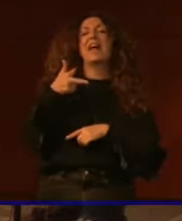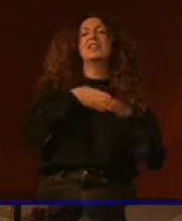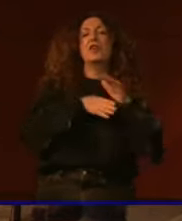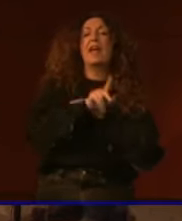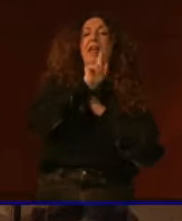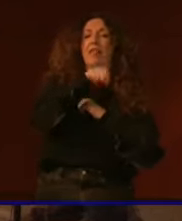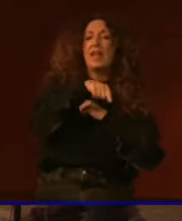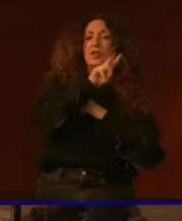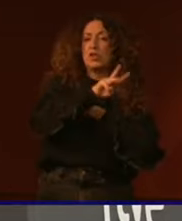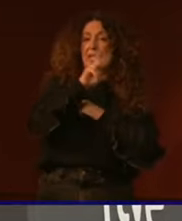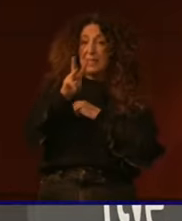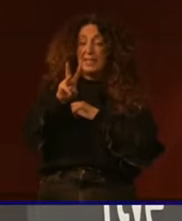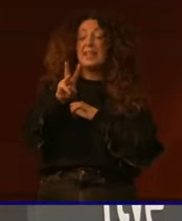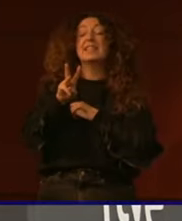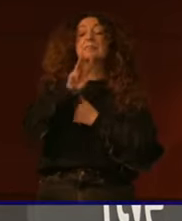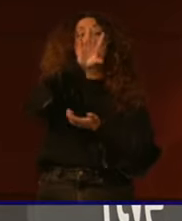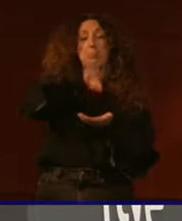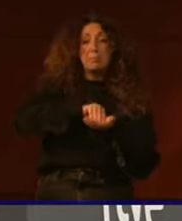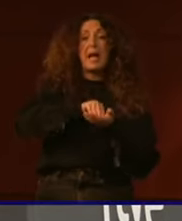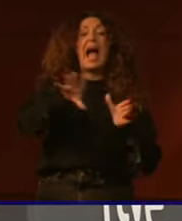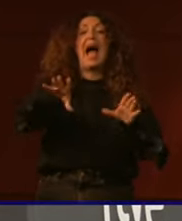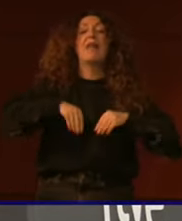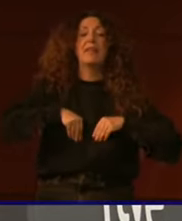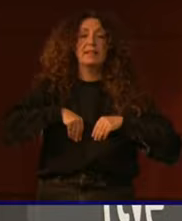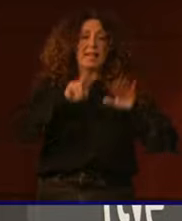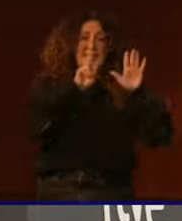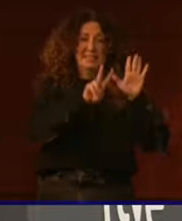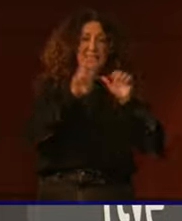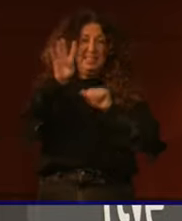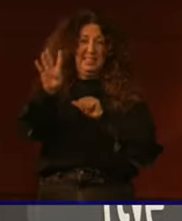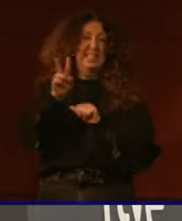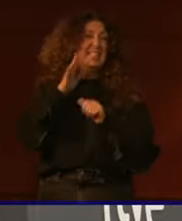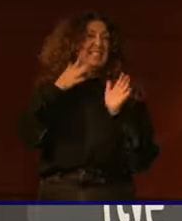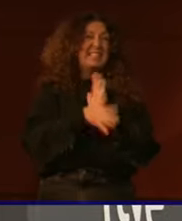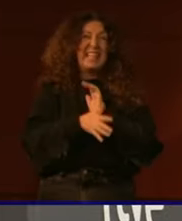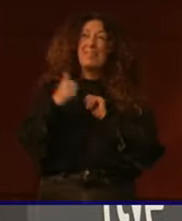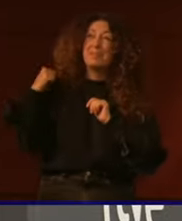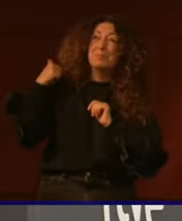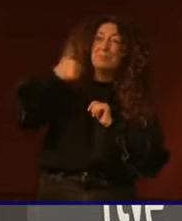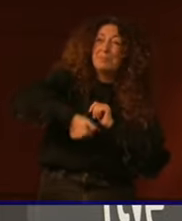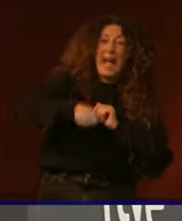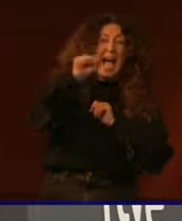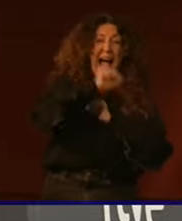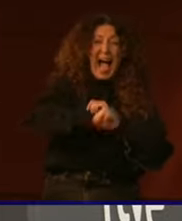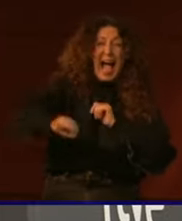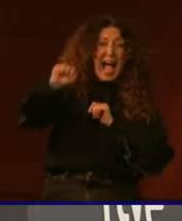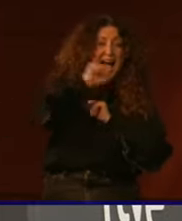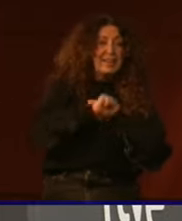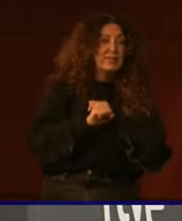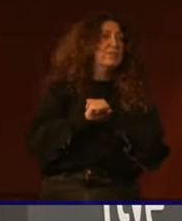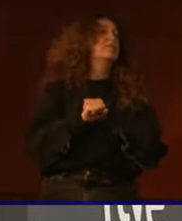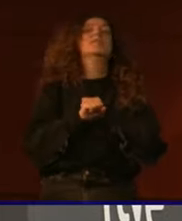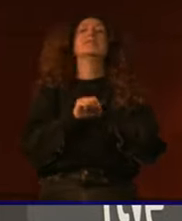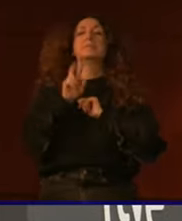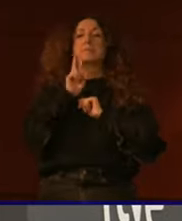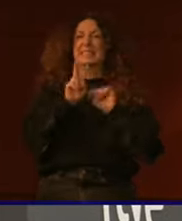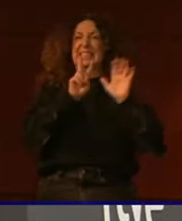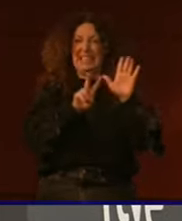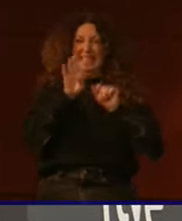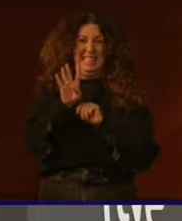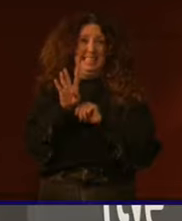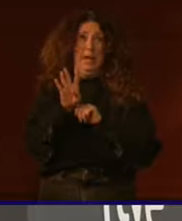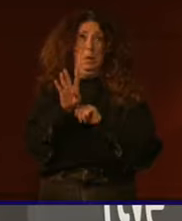aceptado 74. Estamos hablando de un montón de años, 74, que además esto es, bueno,